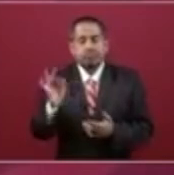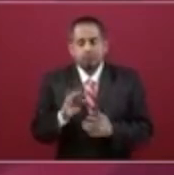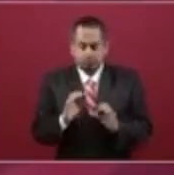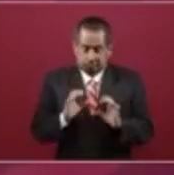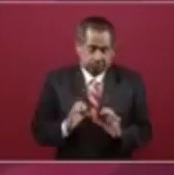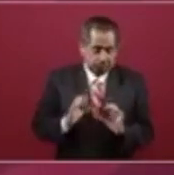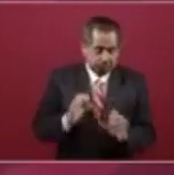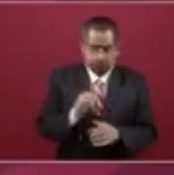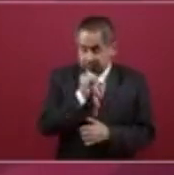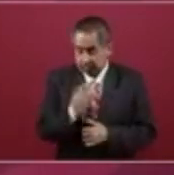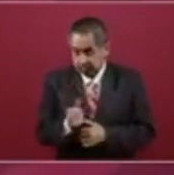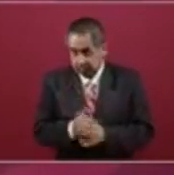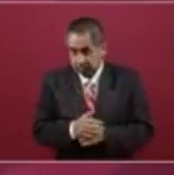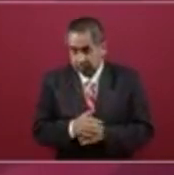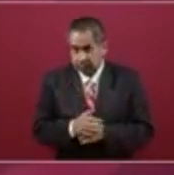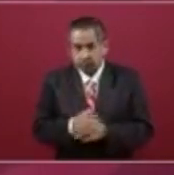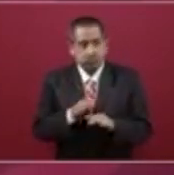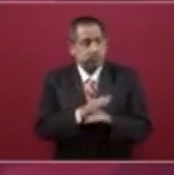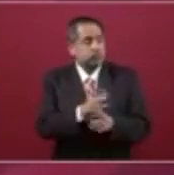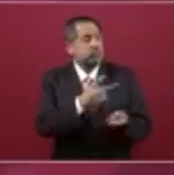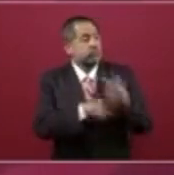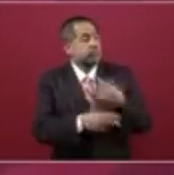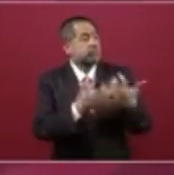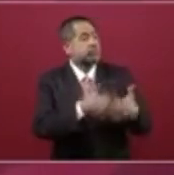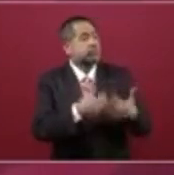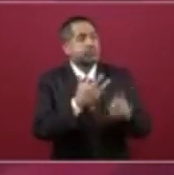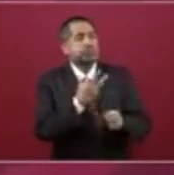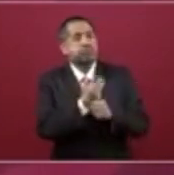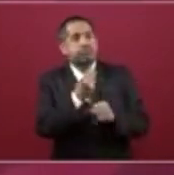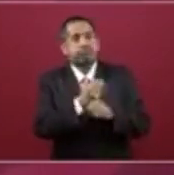cuidamos qué empresas van a construir